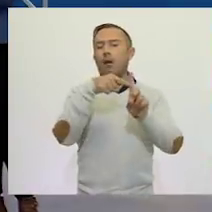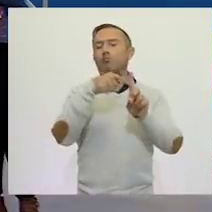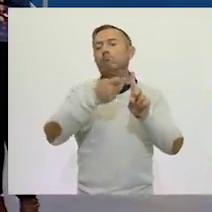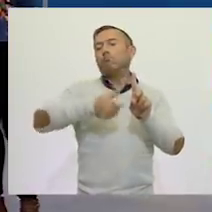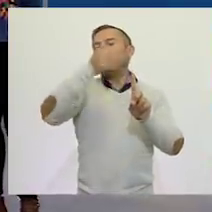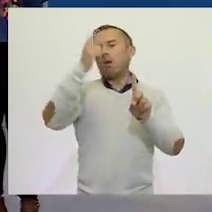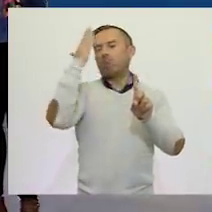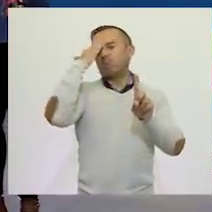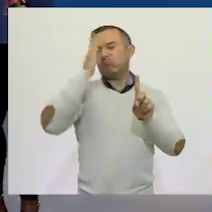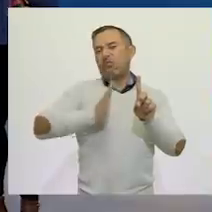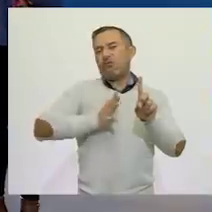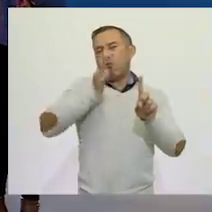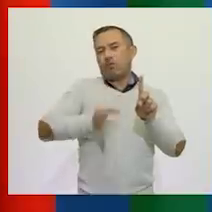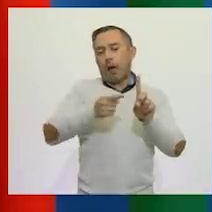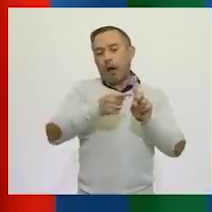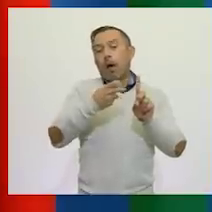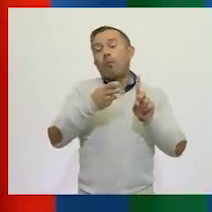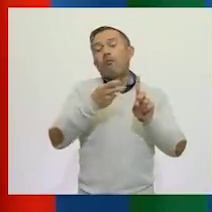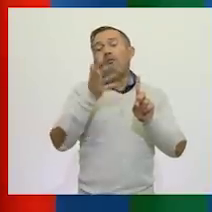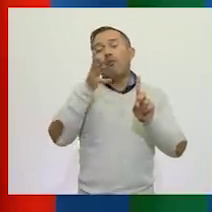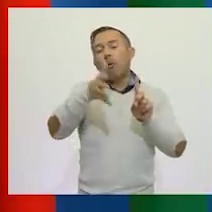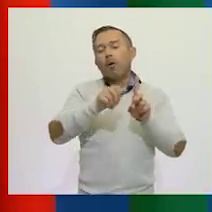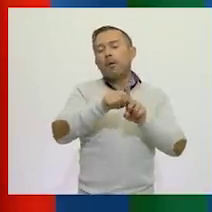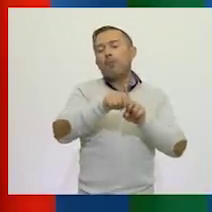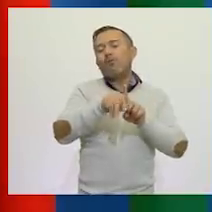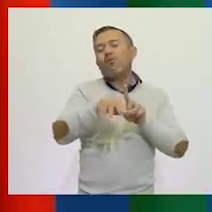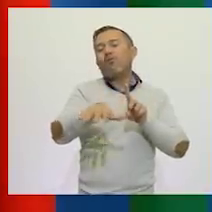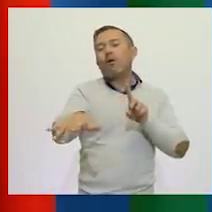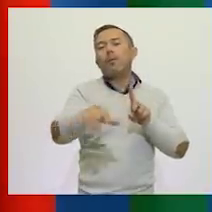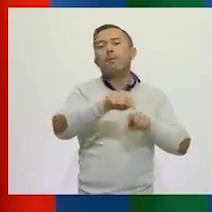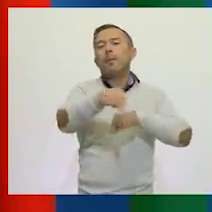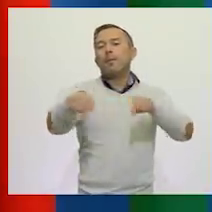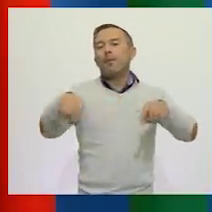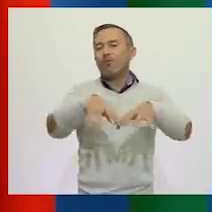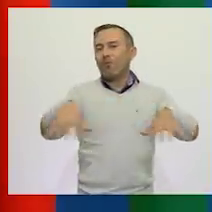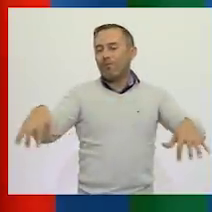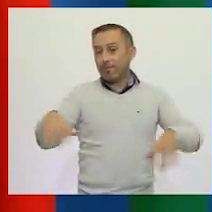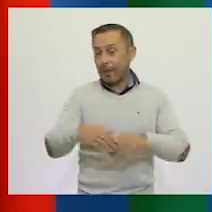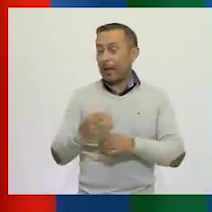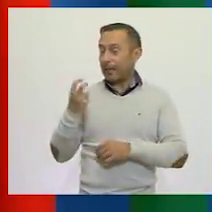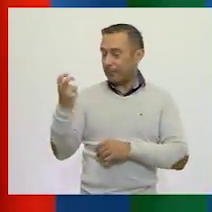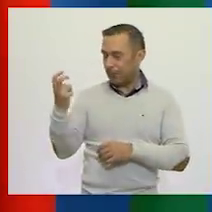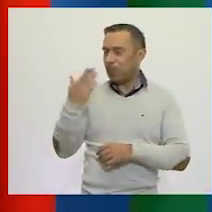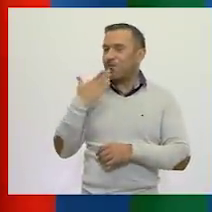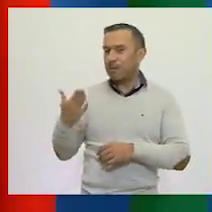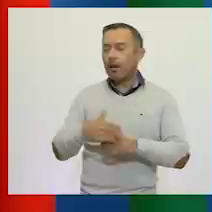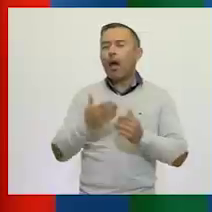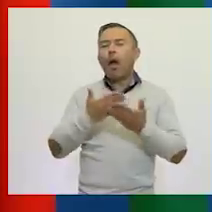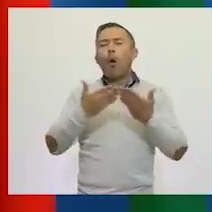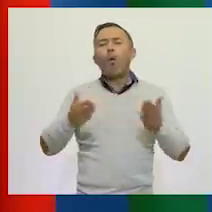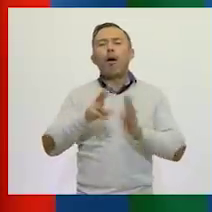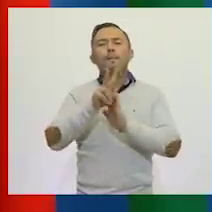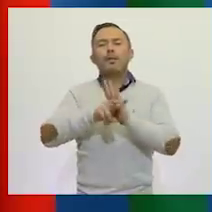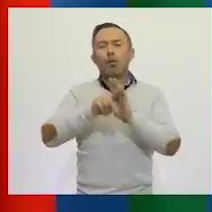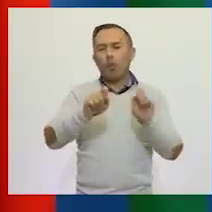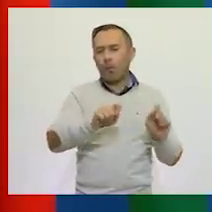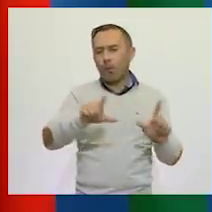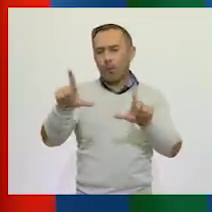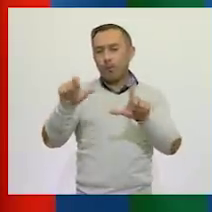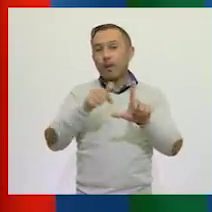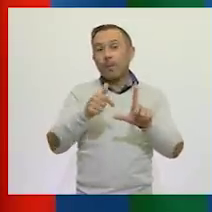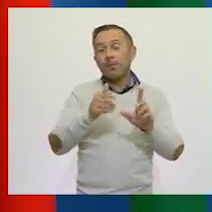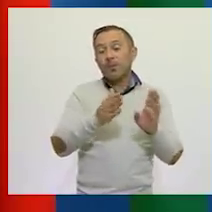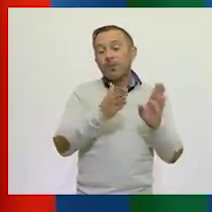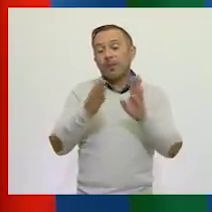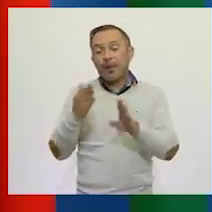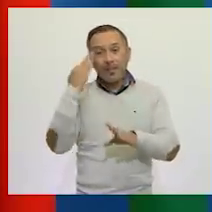bien. Ahora quiero que veamos el siguiente video para recordar lo que vimos sobre las culturas que se desarrollaron en el periodo clásico. ¿Te parece?